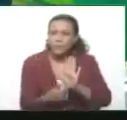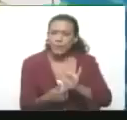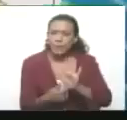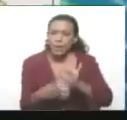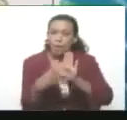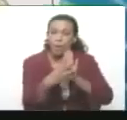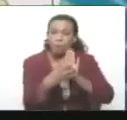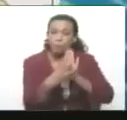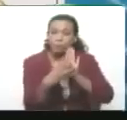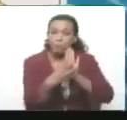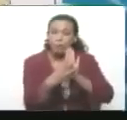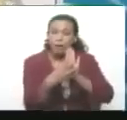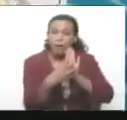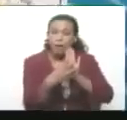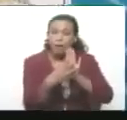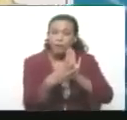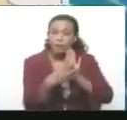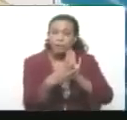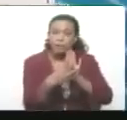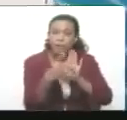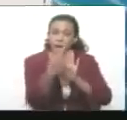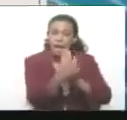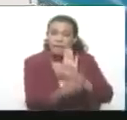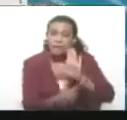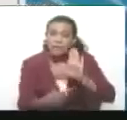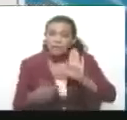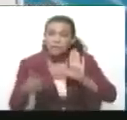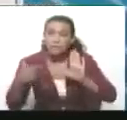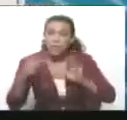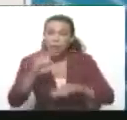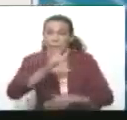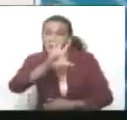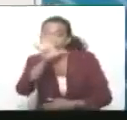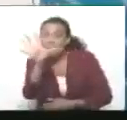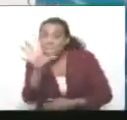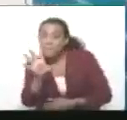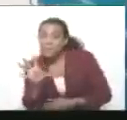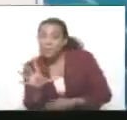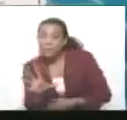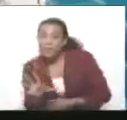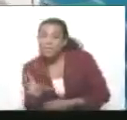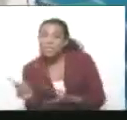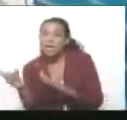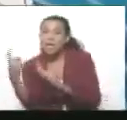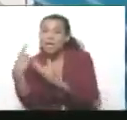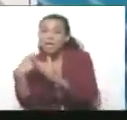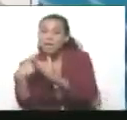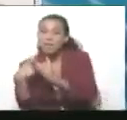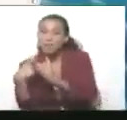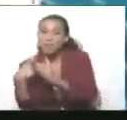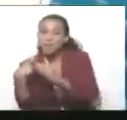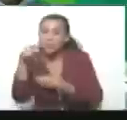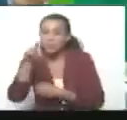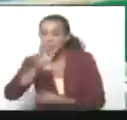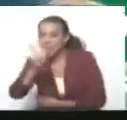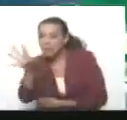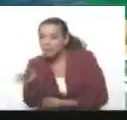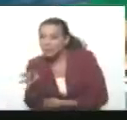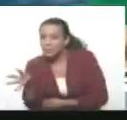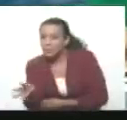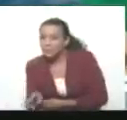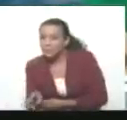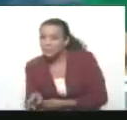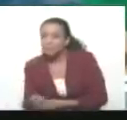político de Agustín codace Y ustedes ven ampliamente el territorio venezolano correcto